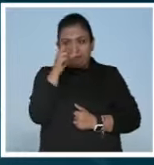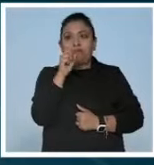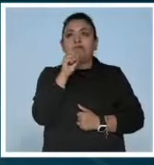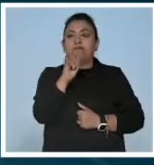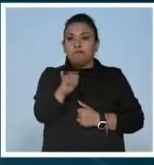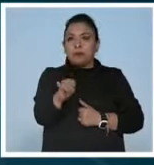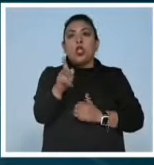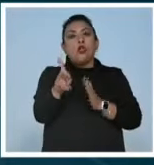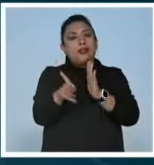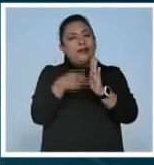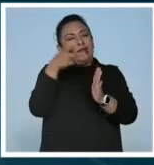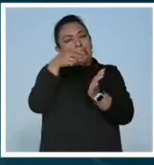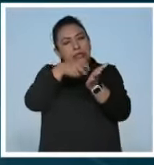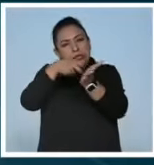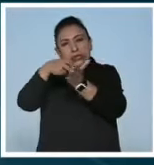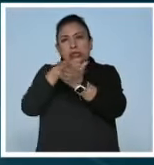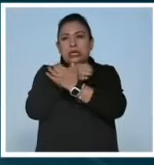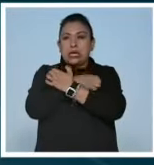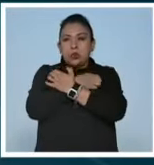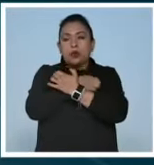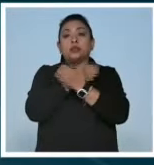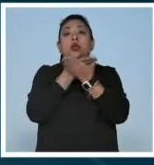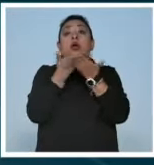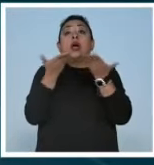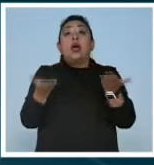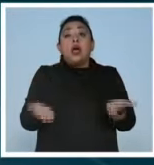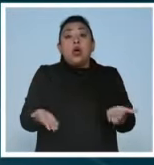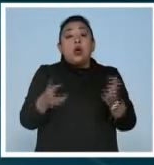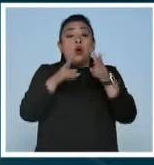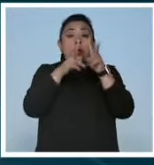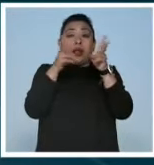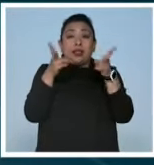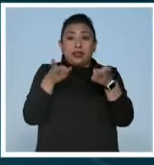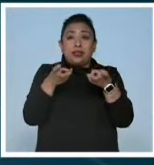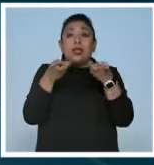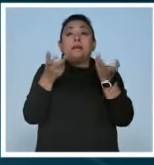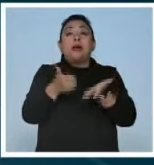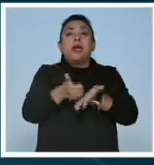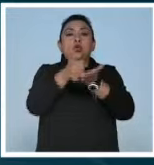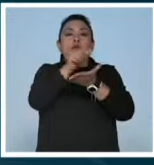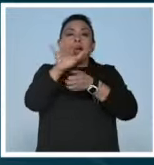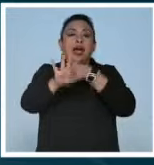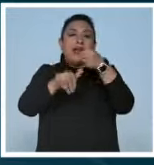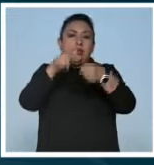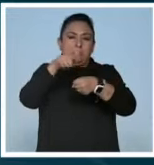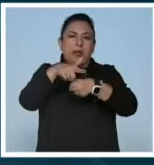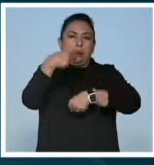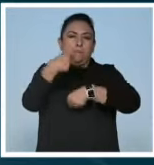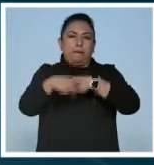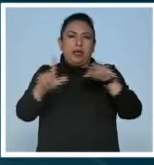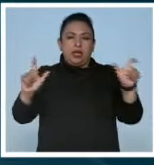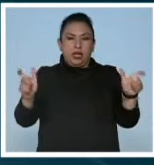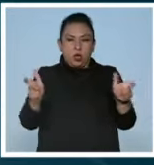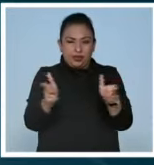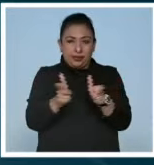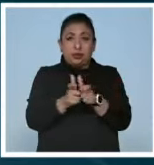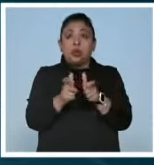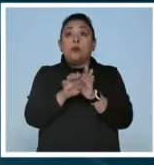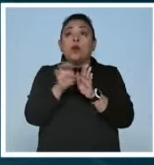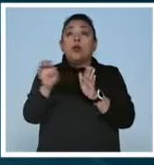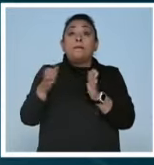una reeducación mediática. Y ahora vamos con un tema que tiene que ver con la ayuda a los animales en peligro de extinción, en este caso,